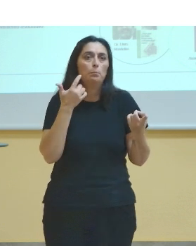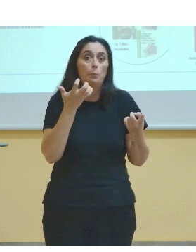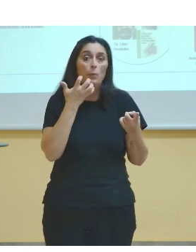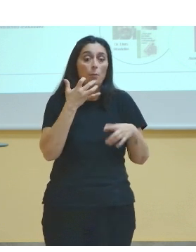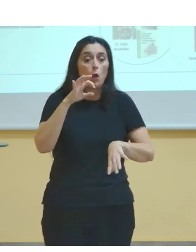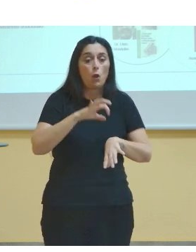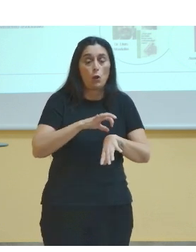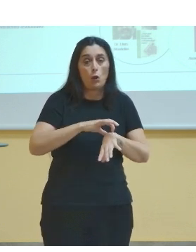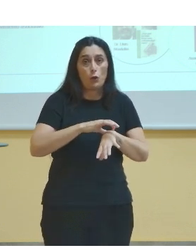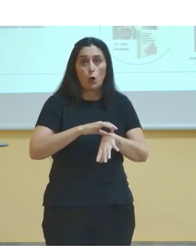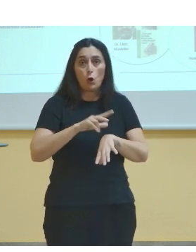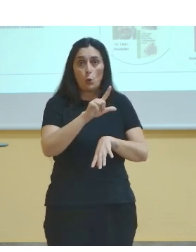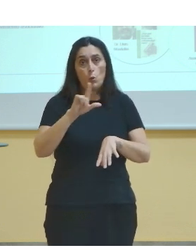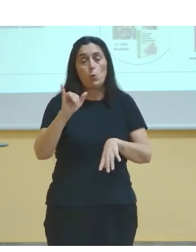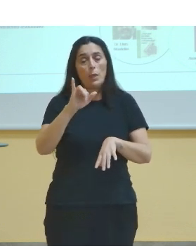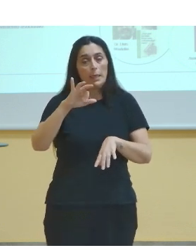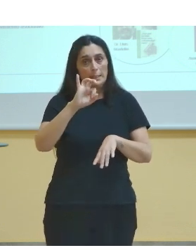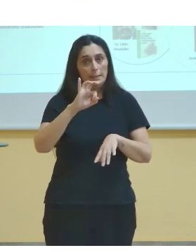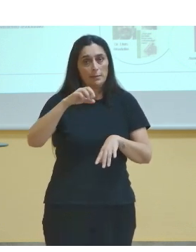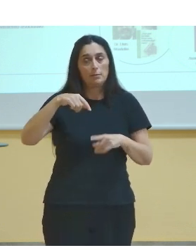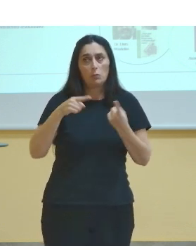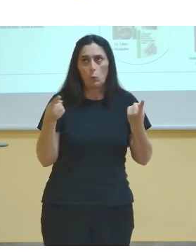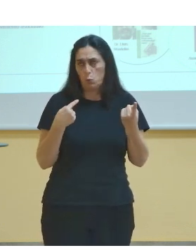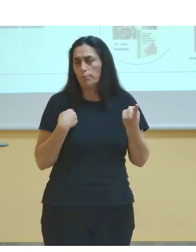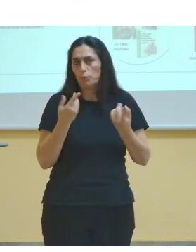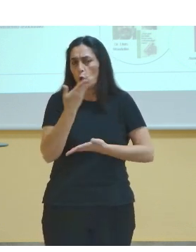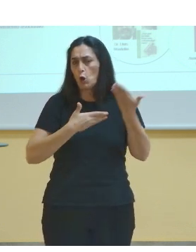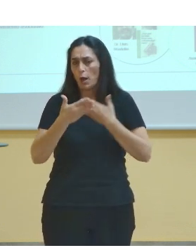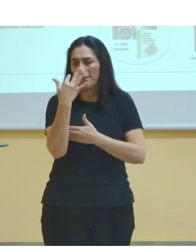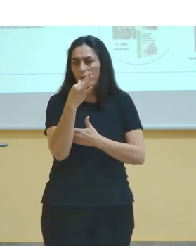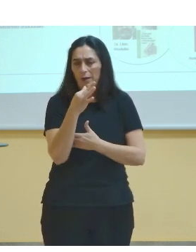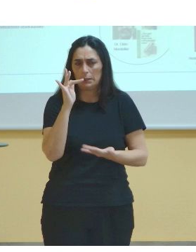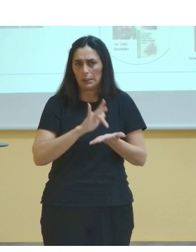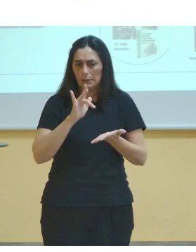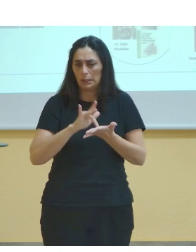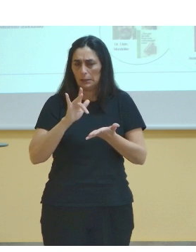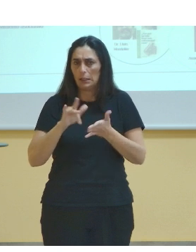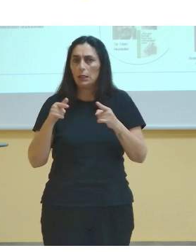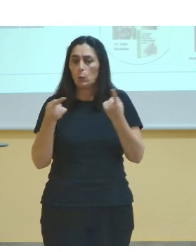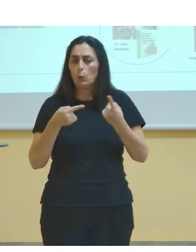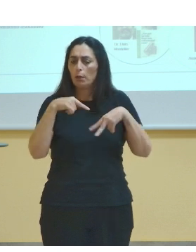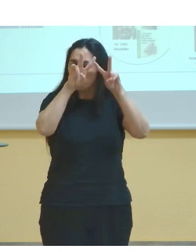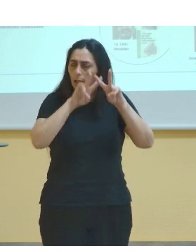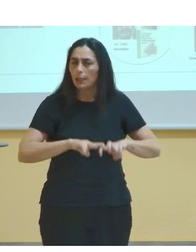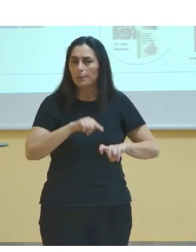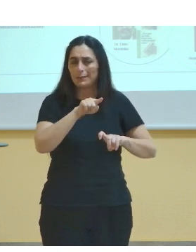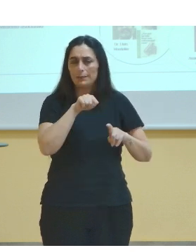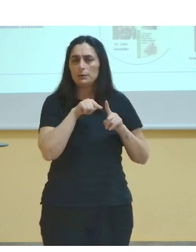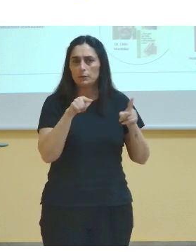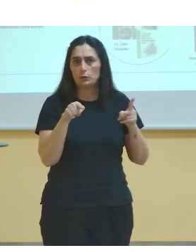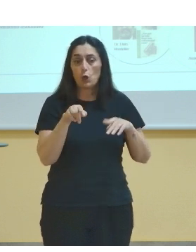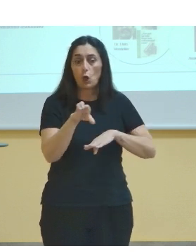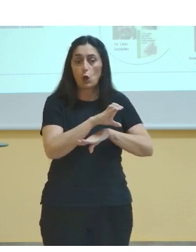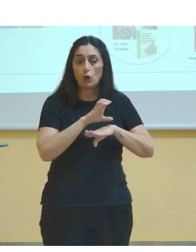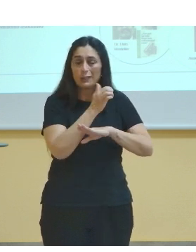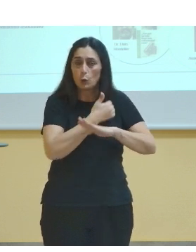doctor Luis Montoliu, porque además ha colaborado en muchas ocasiones con FEDER. El doctor Luis Montoliu es investigador del Consejo Superior